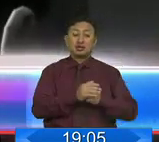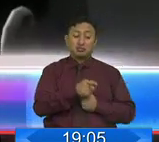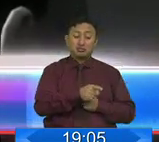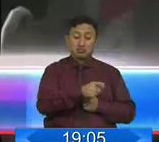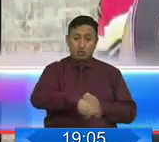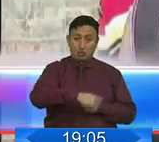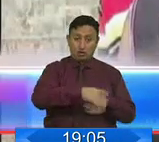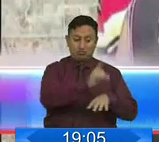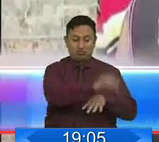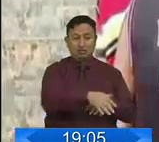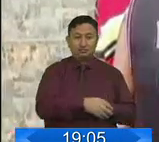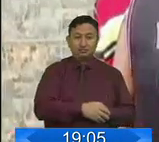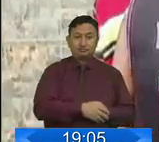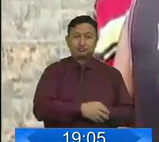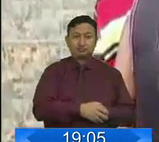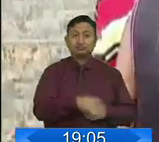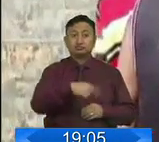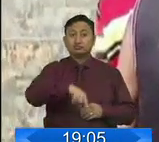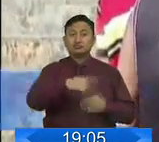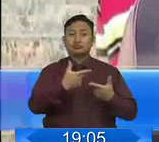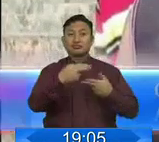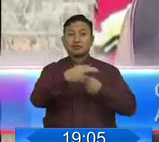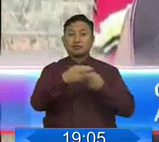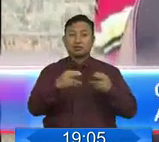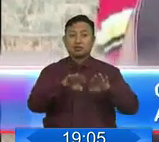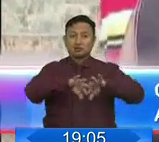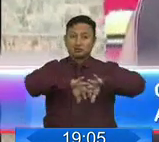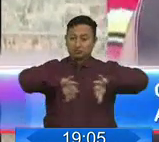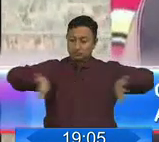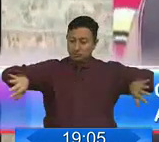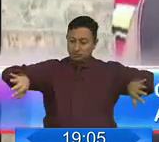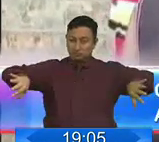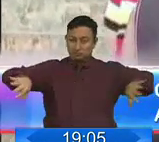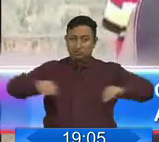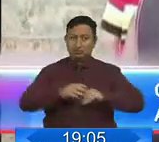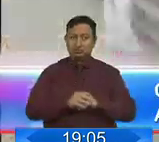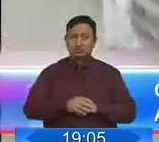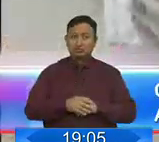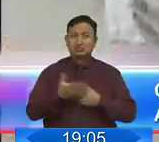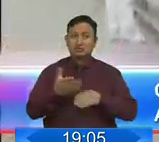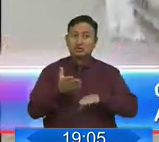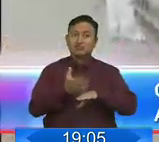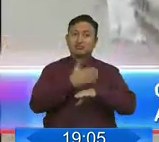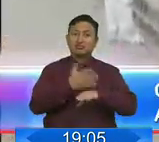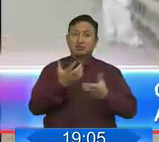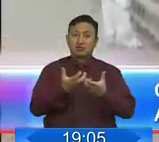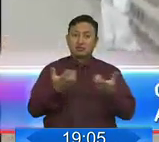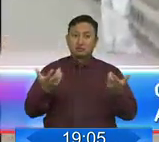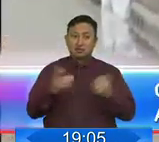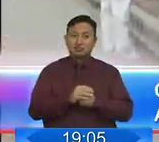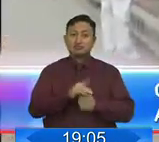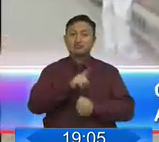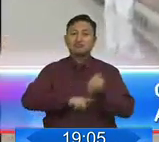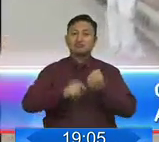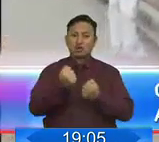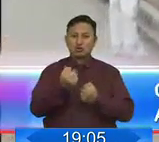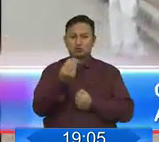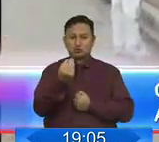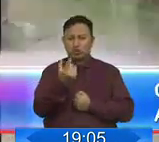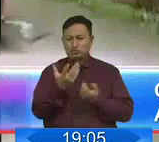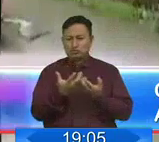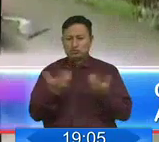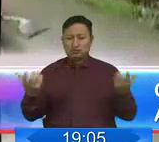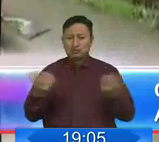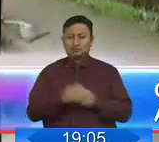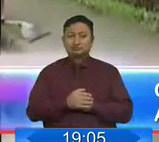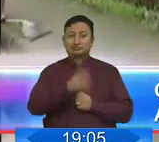igual forma. Vivían en diferentes departamentos, pero en la misma casa. Estaban separados y habían procreado algunos hijos. Pero la mañana de